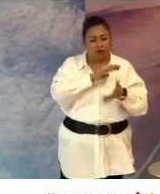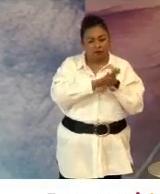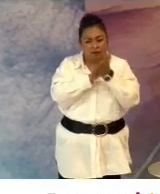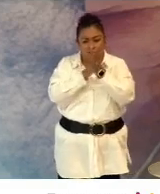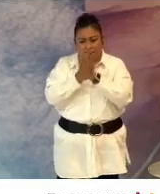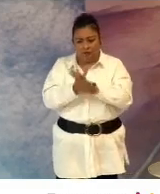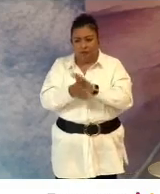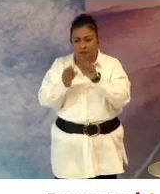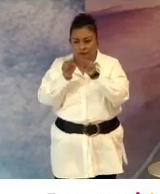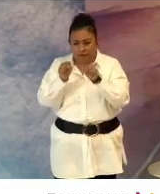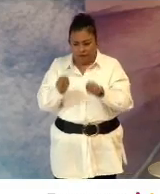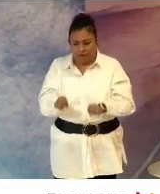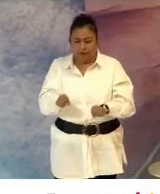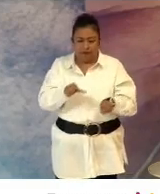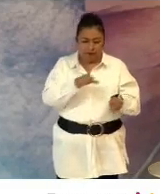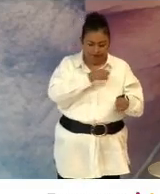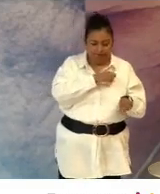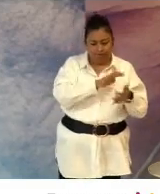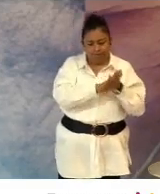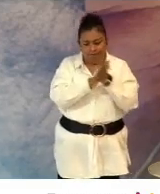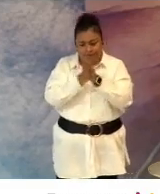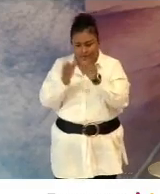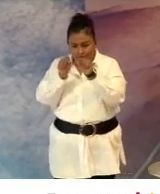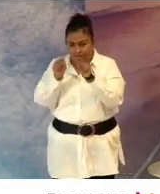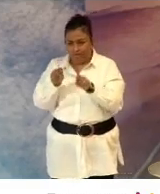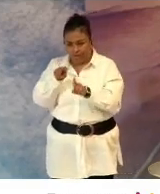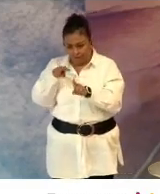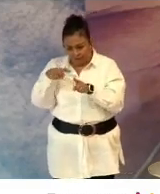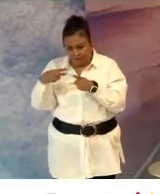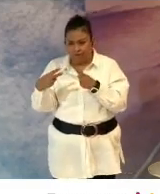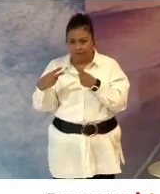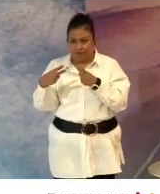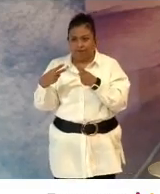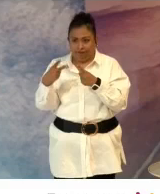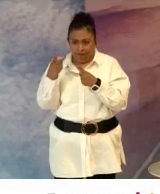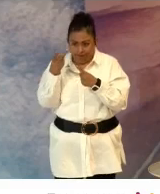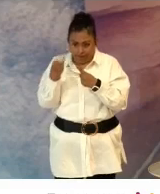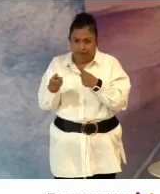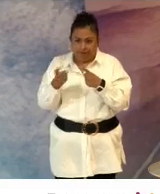un sistema de silo a un sistema, a una visión de sistemas.